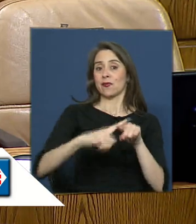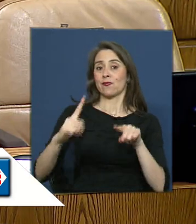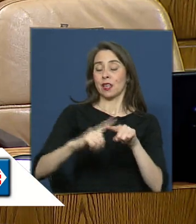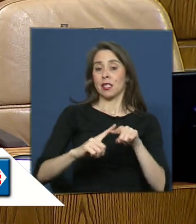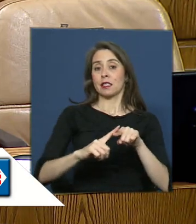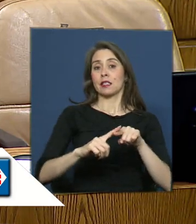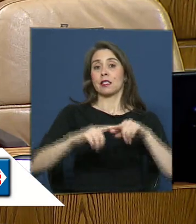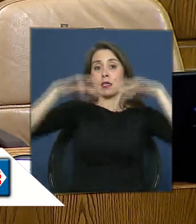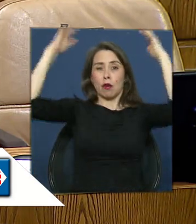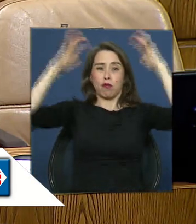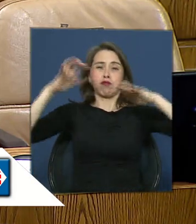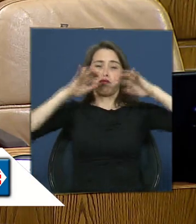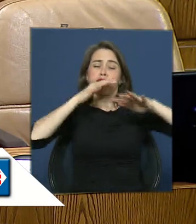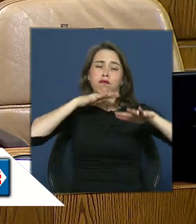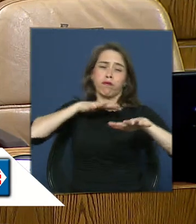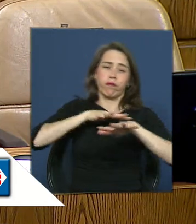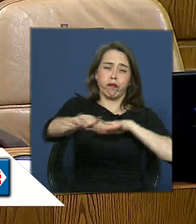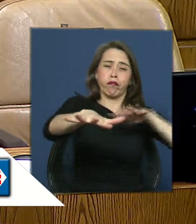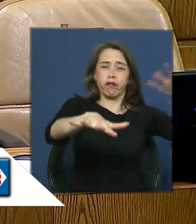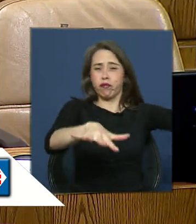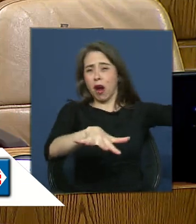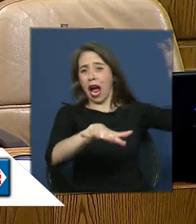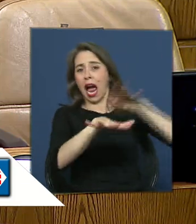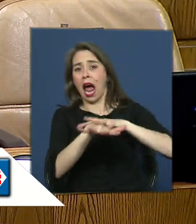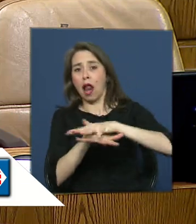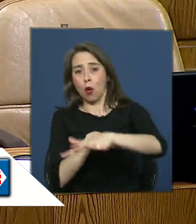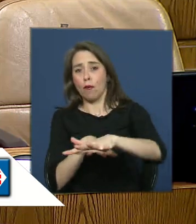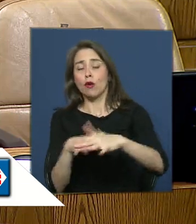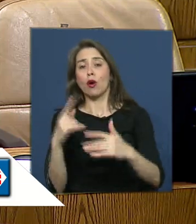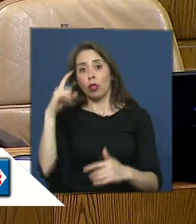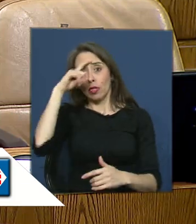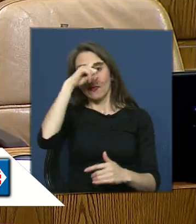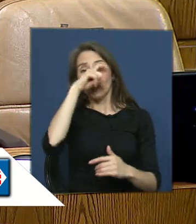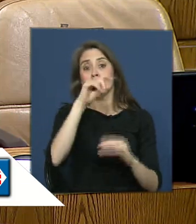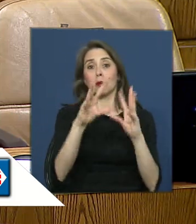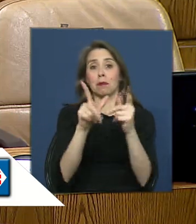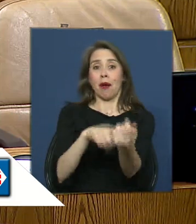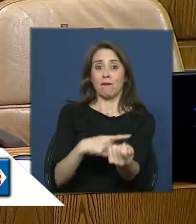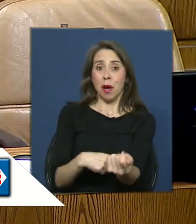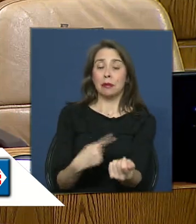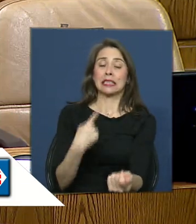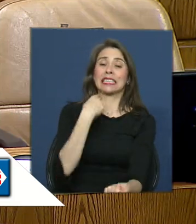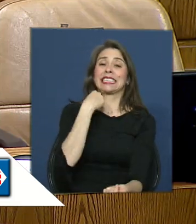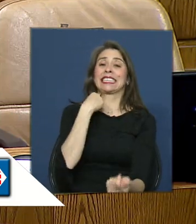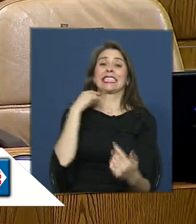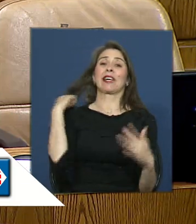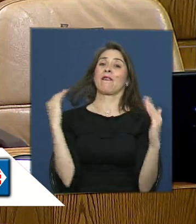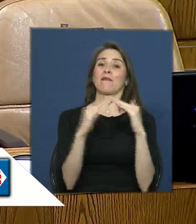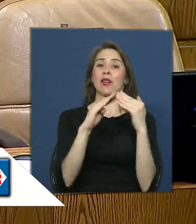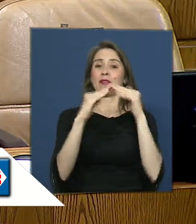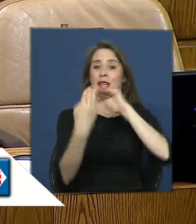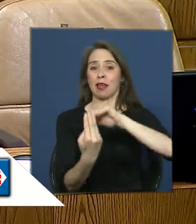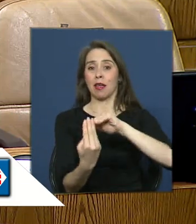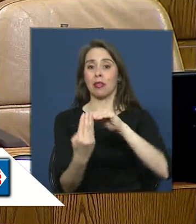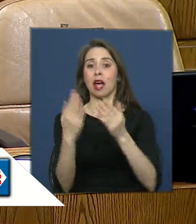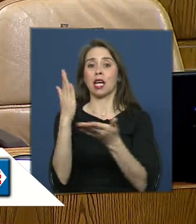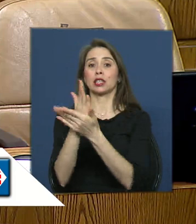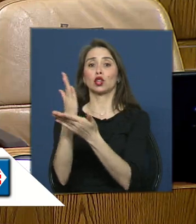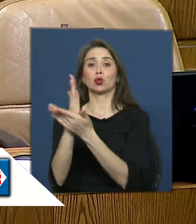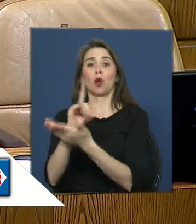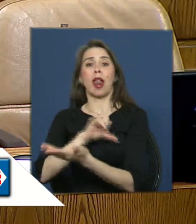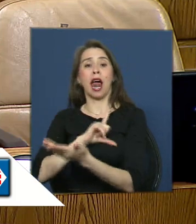aluviones complejos en que ha afectado a las familias, a sus viviendas, también ha afectado a la infraestructura